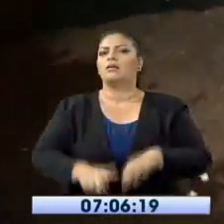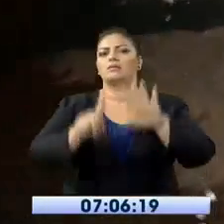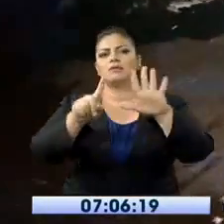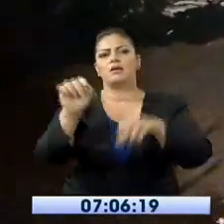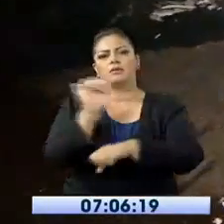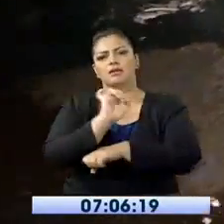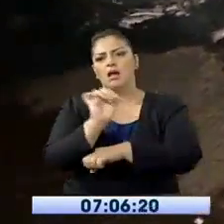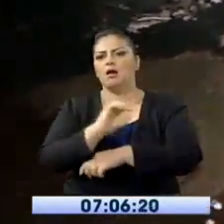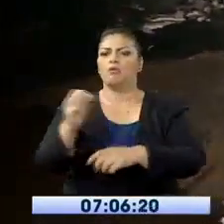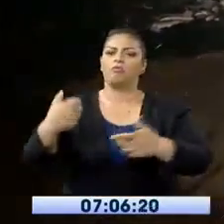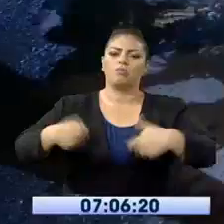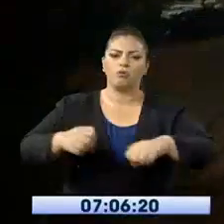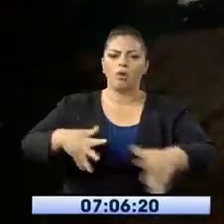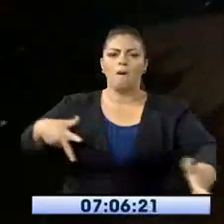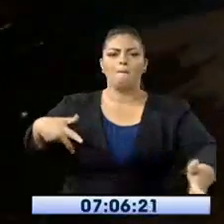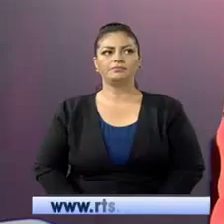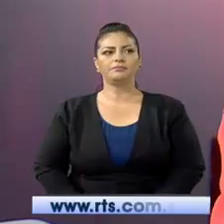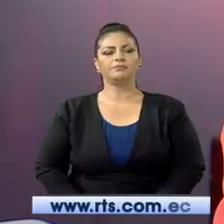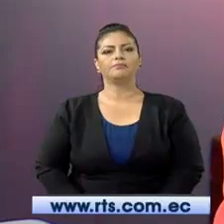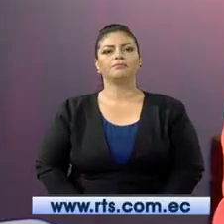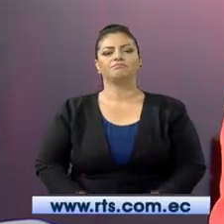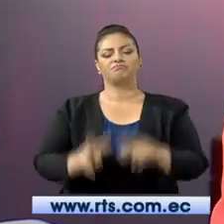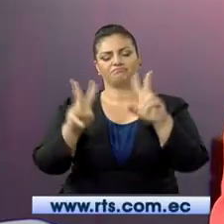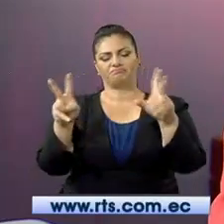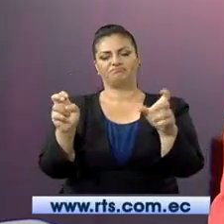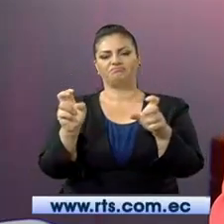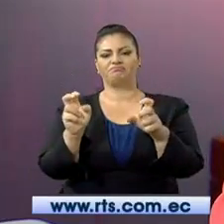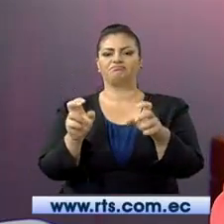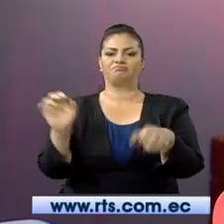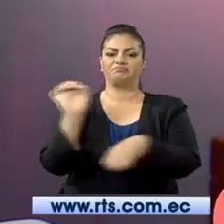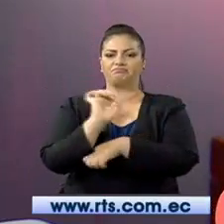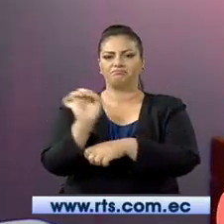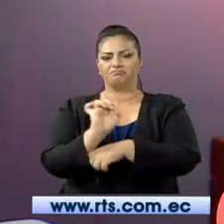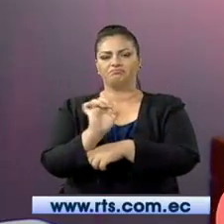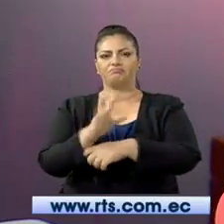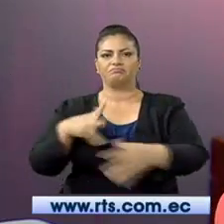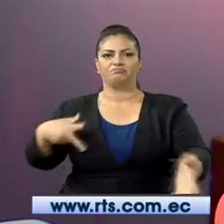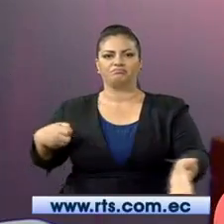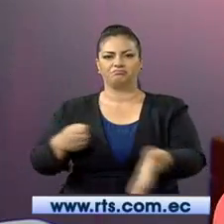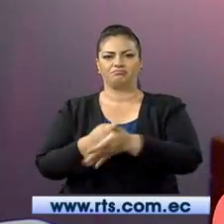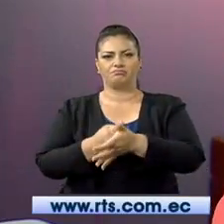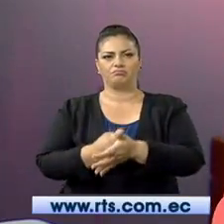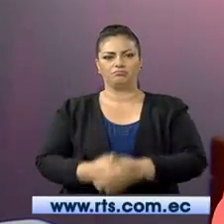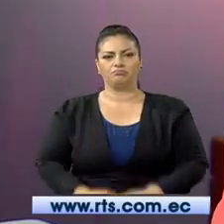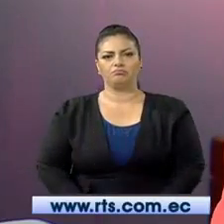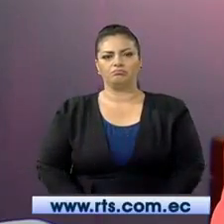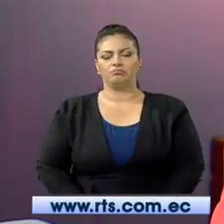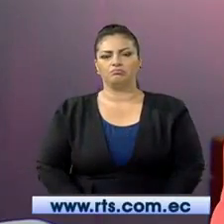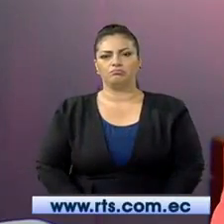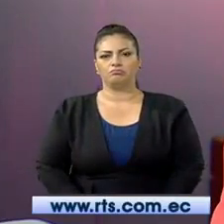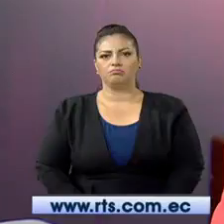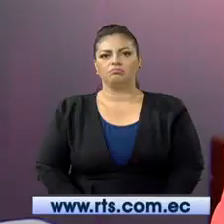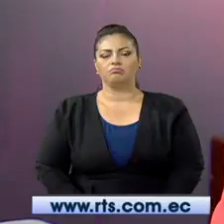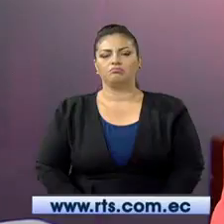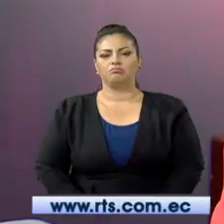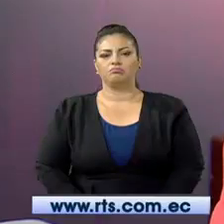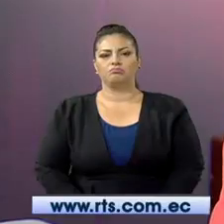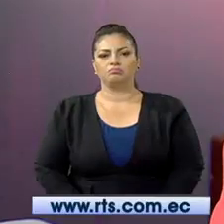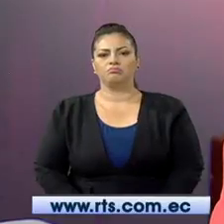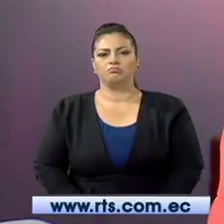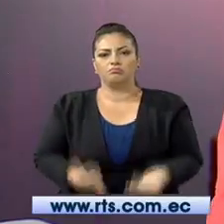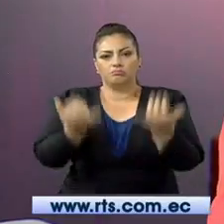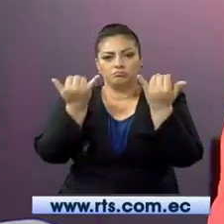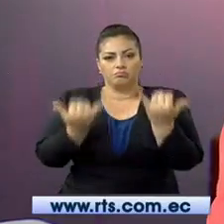Informó Jorge Salazar. 2 accidentes de tránsito se registraron este jueves en un tramo de la avenida Terminal Terrestre